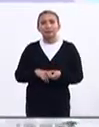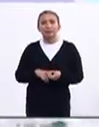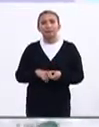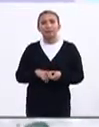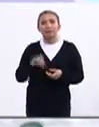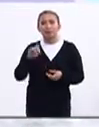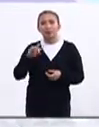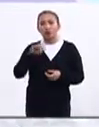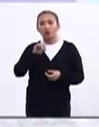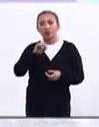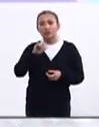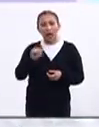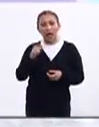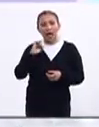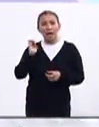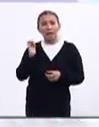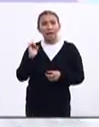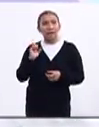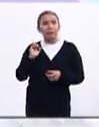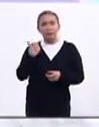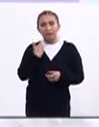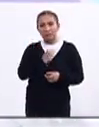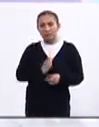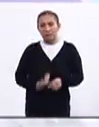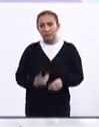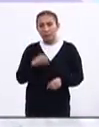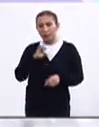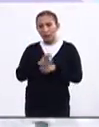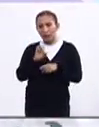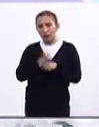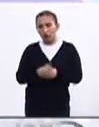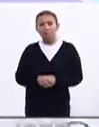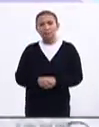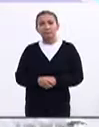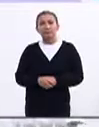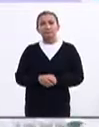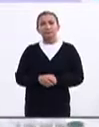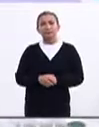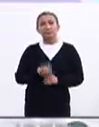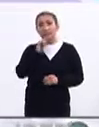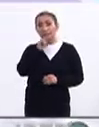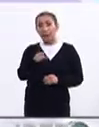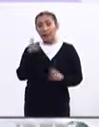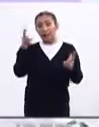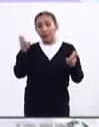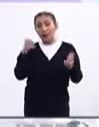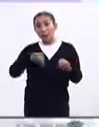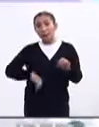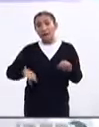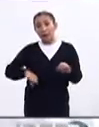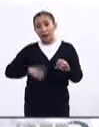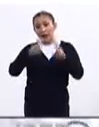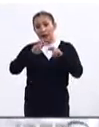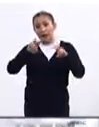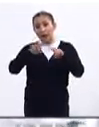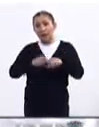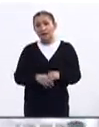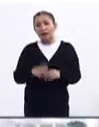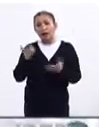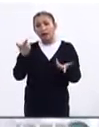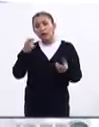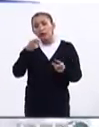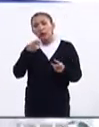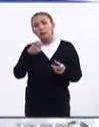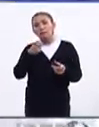Espinosa, la ex presidenta de Ecuador, también esos temas pues será muy interesante analizarlos ¿Cómo no? en cuanto a